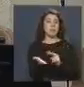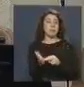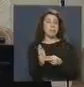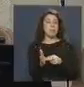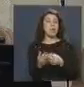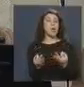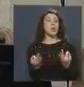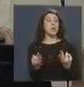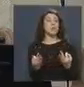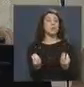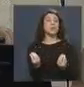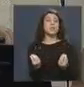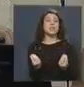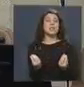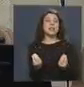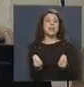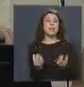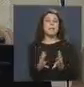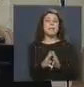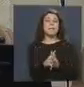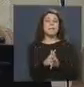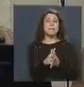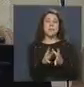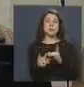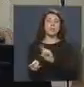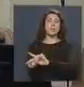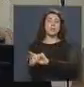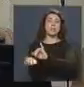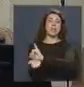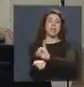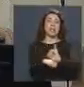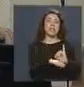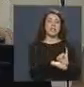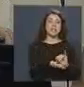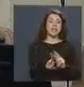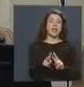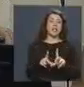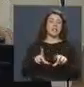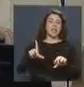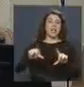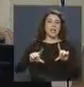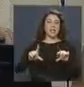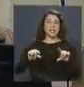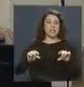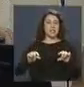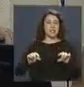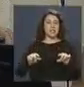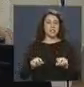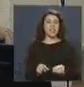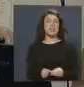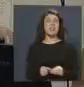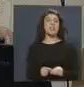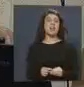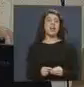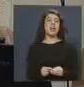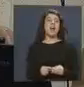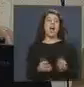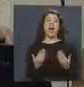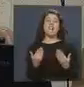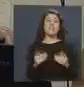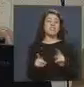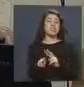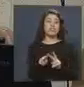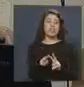día es justamente que son demasiadas las entidades que producen estadísticas, que muchas veces además no son